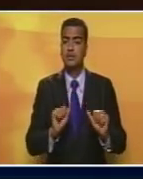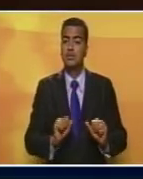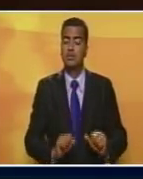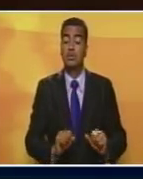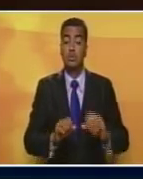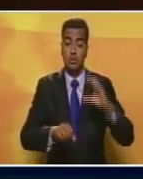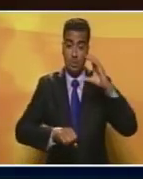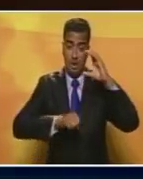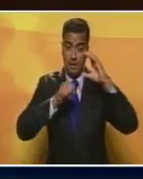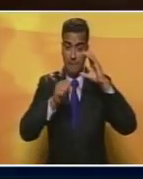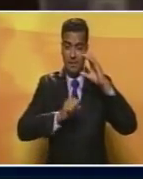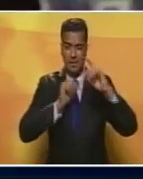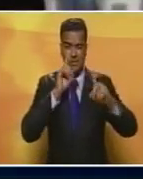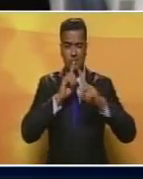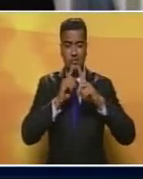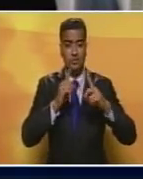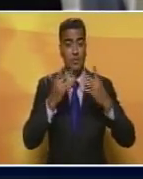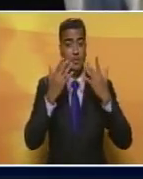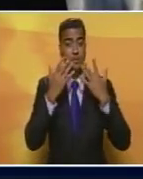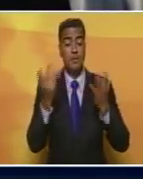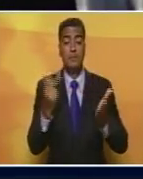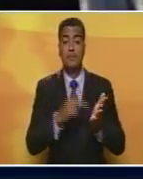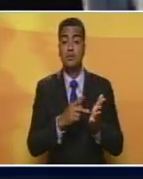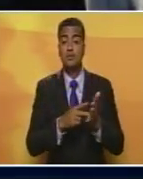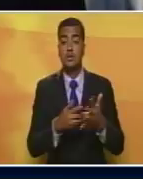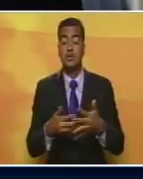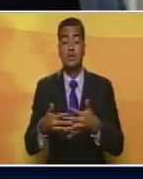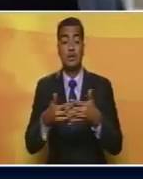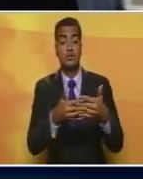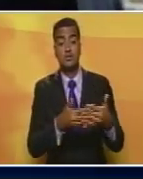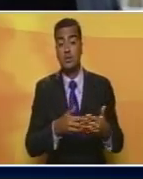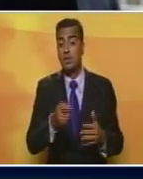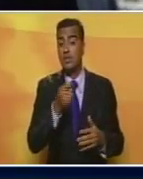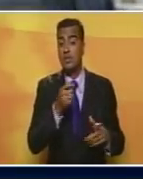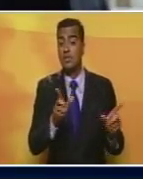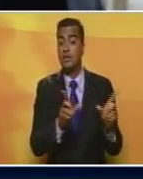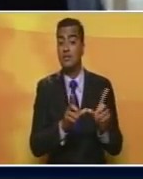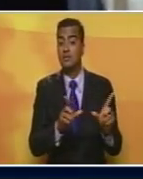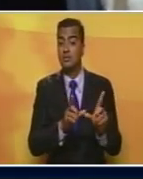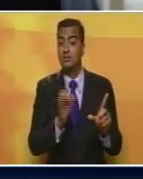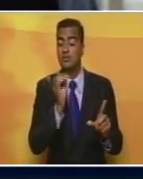al pueblo por la hospitalidad y agradeció al gobierno su colaboración.